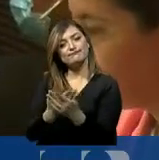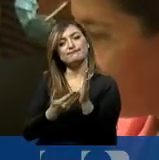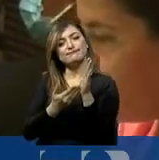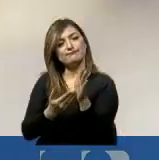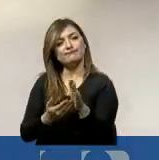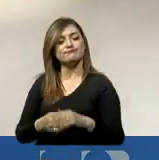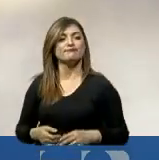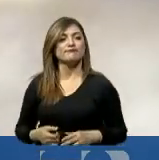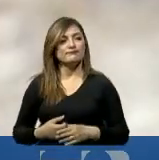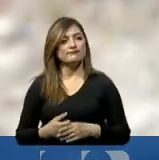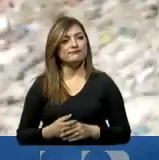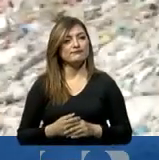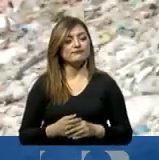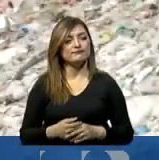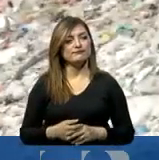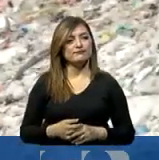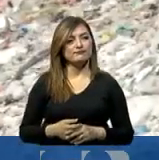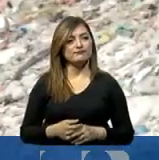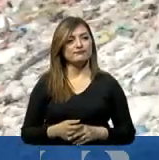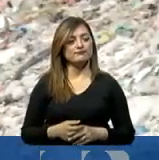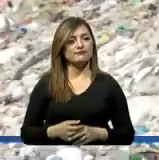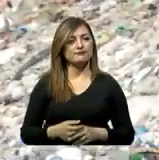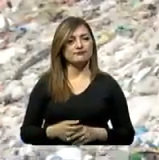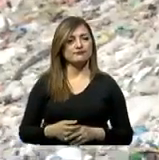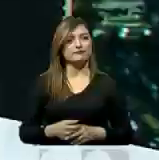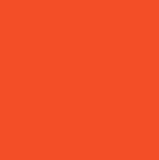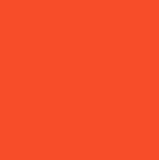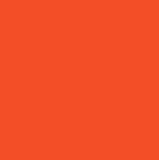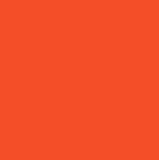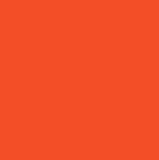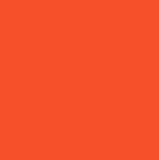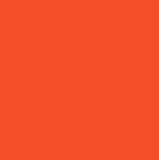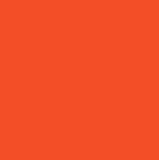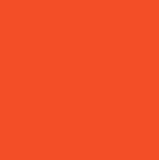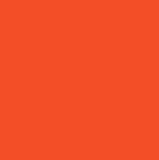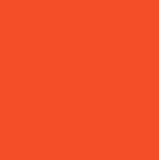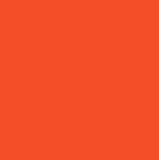modelo de gestión stephanie pas 24 horas